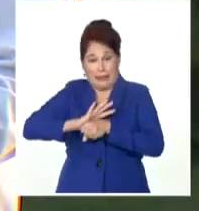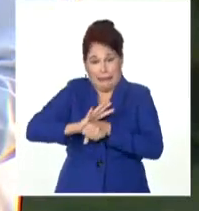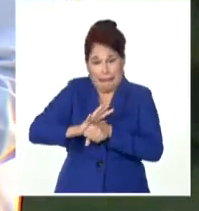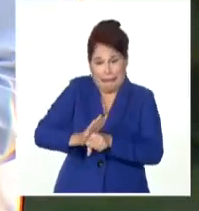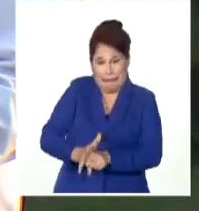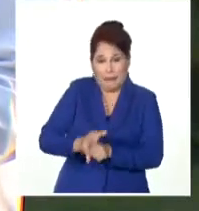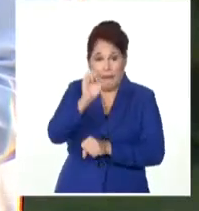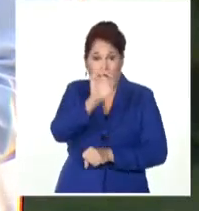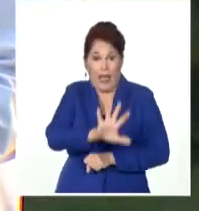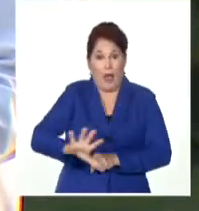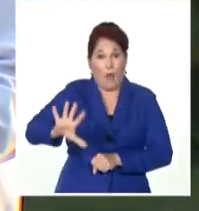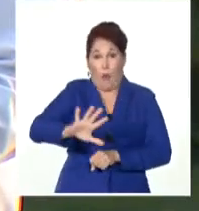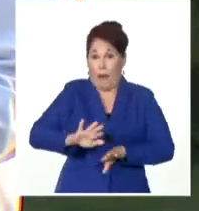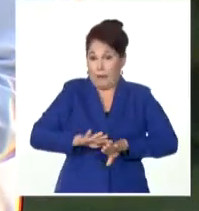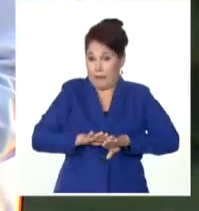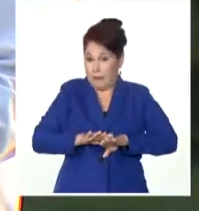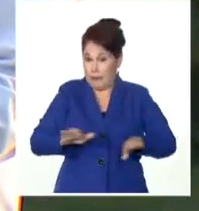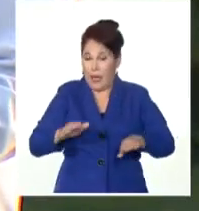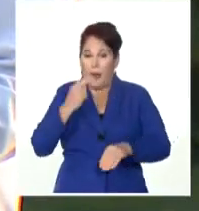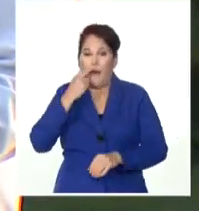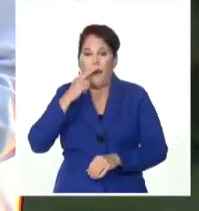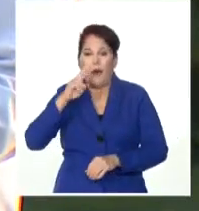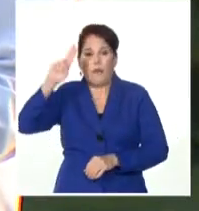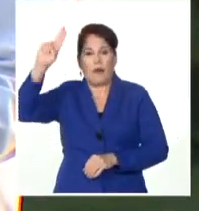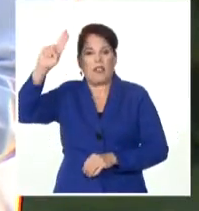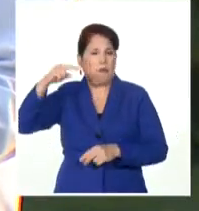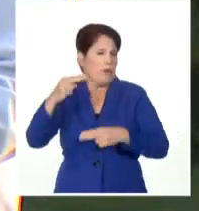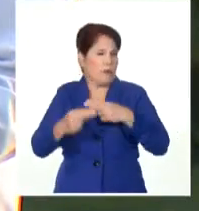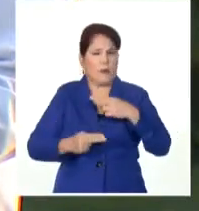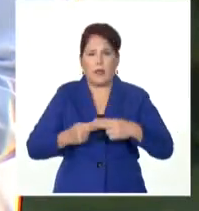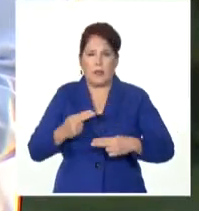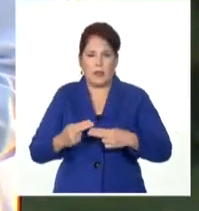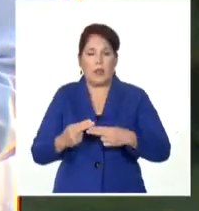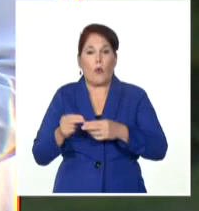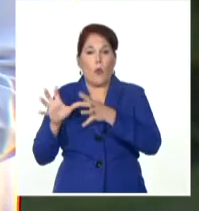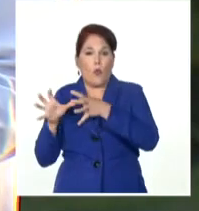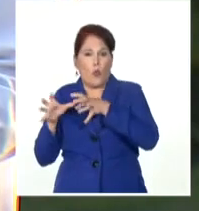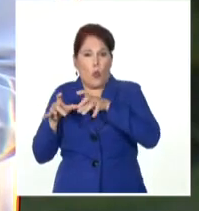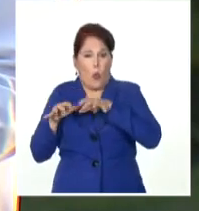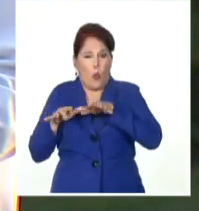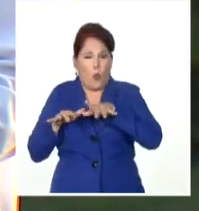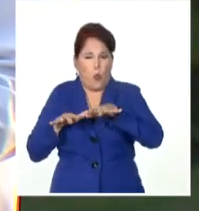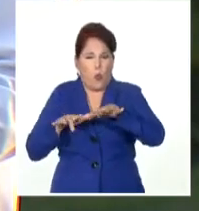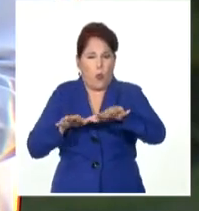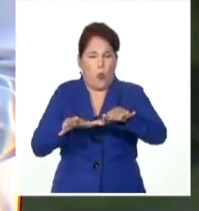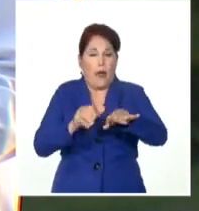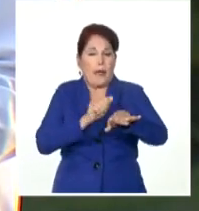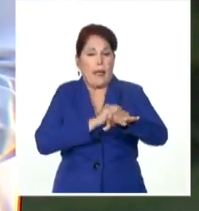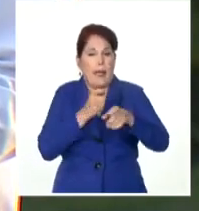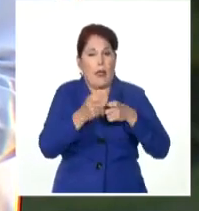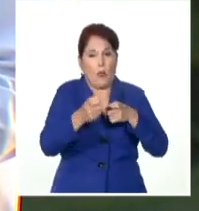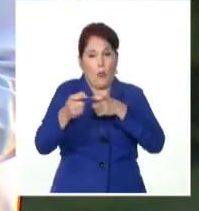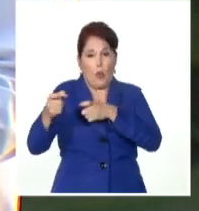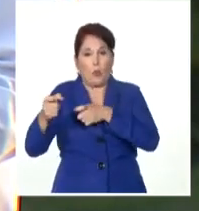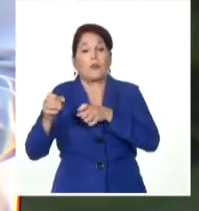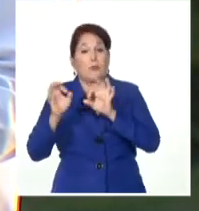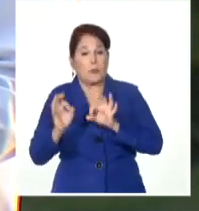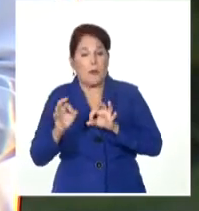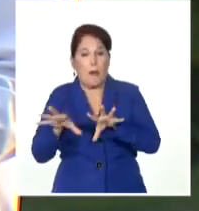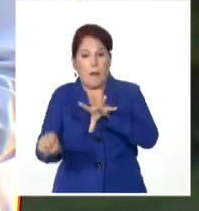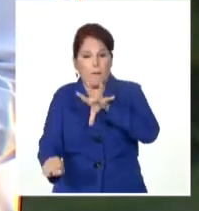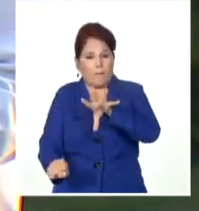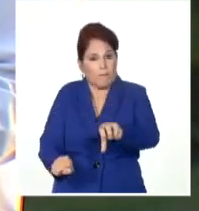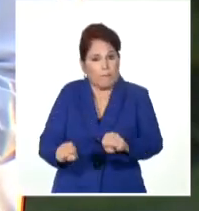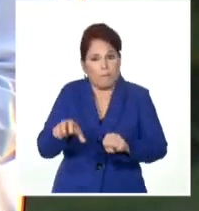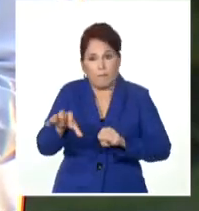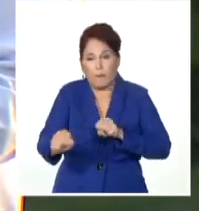puesto a Europa a su servicio, los fascistas lanzaron su descomunal ejército en una pretendida guerra relámpago para ocupar ese